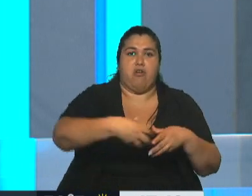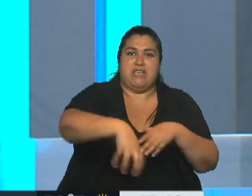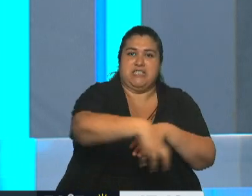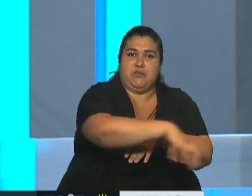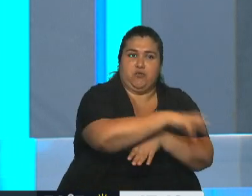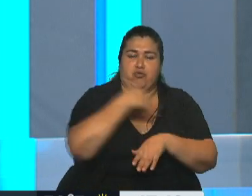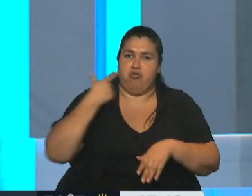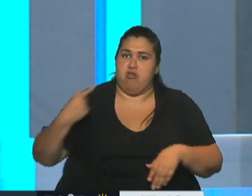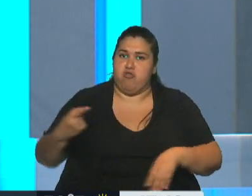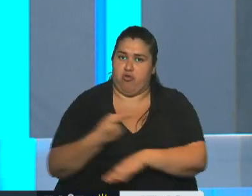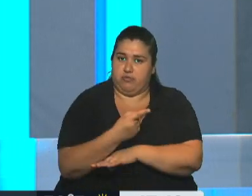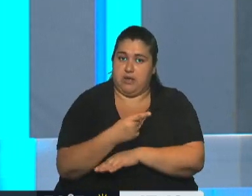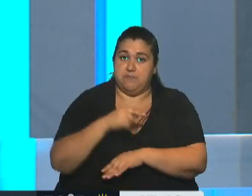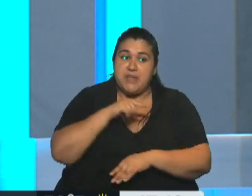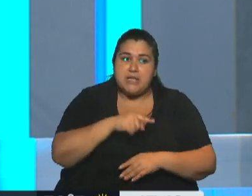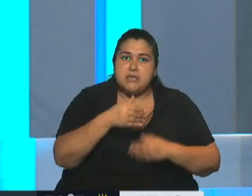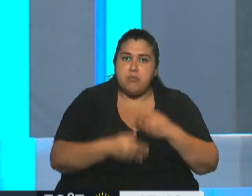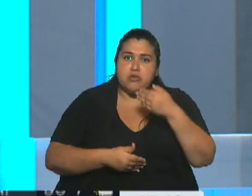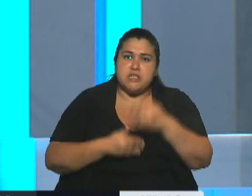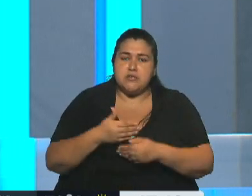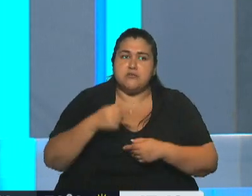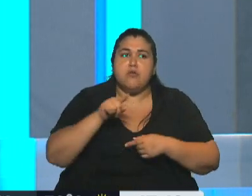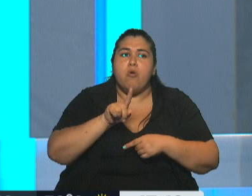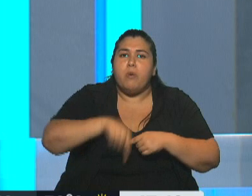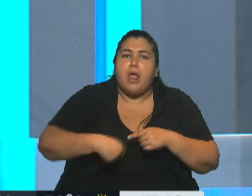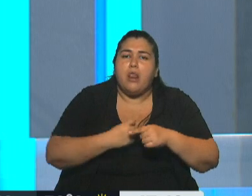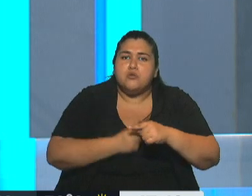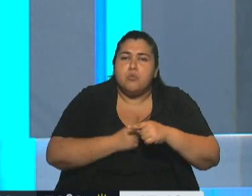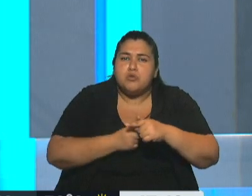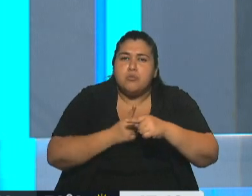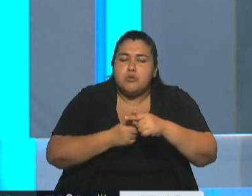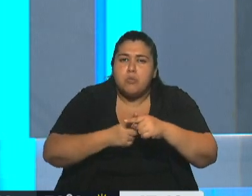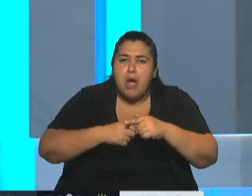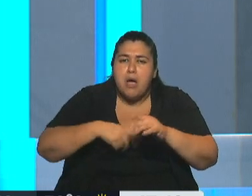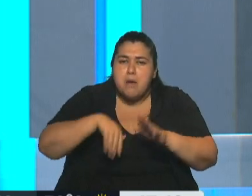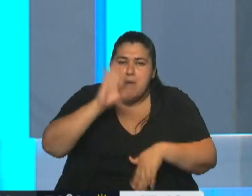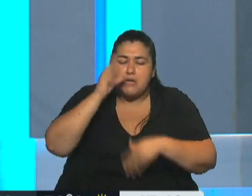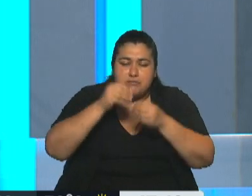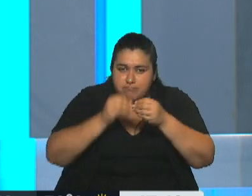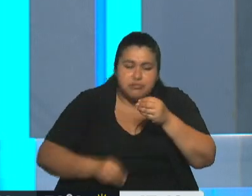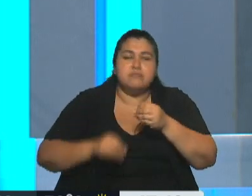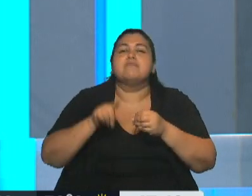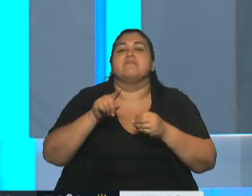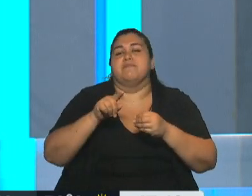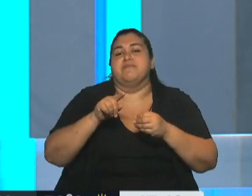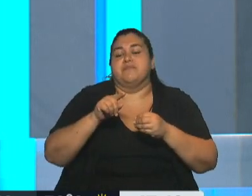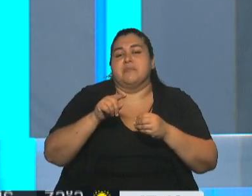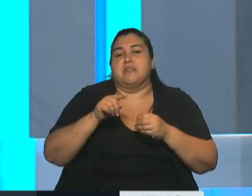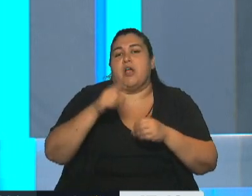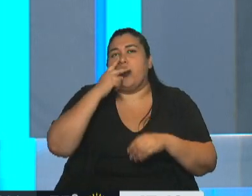un proceso que se va construyendo y que tiene que ver con algunos indicadores. El primer indicador es la tasa de homicidios. En